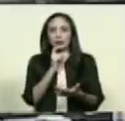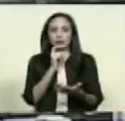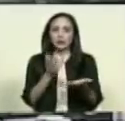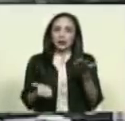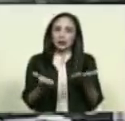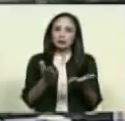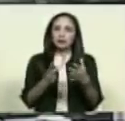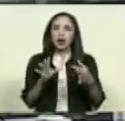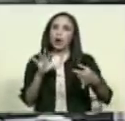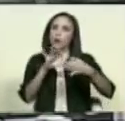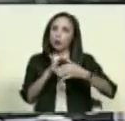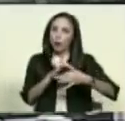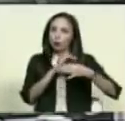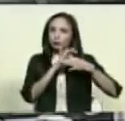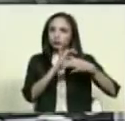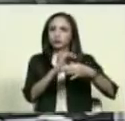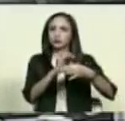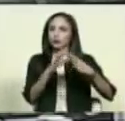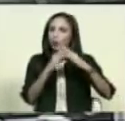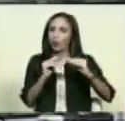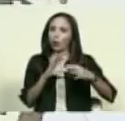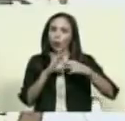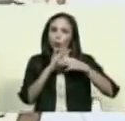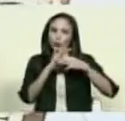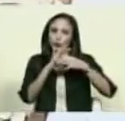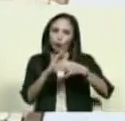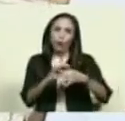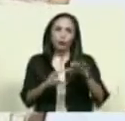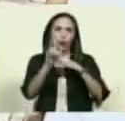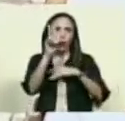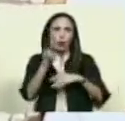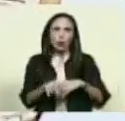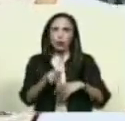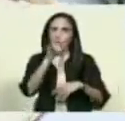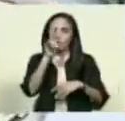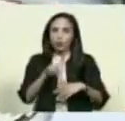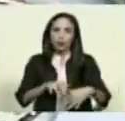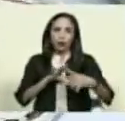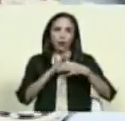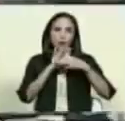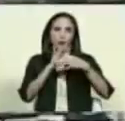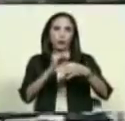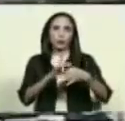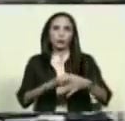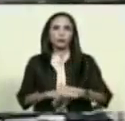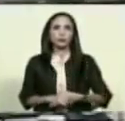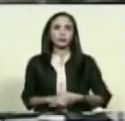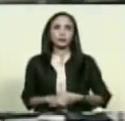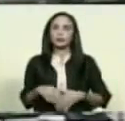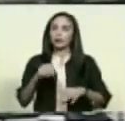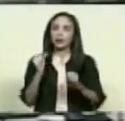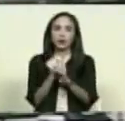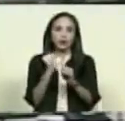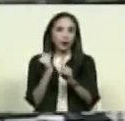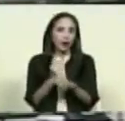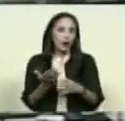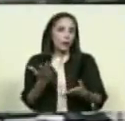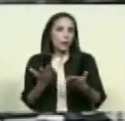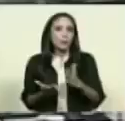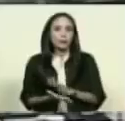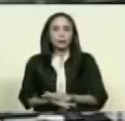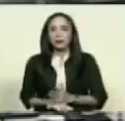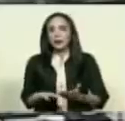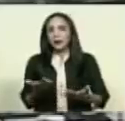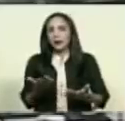une. Como hemos hecho los venezolanos, unirnos cada vez más. Tenemos que unirnos cada vez más en el trabajo, en